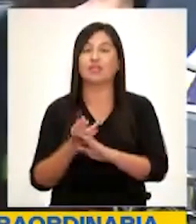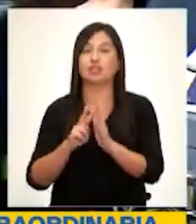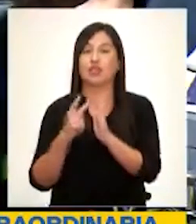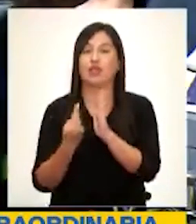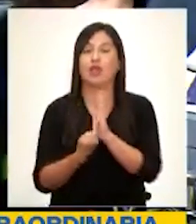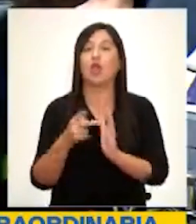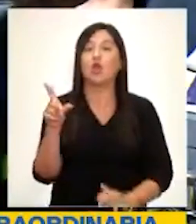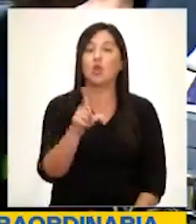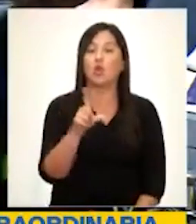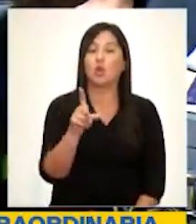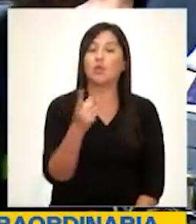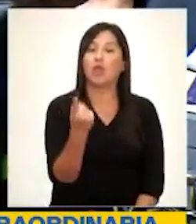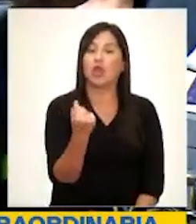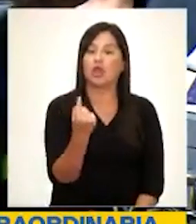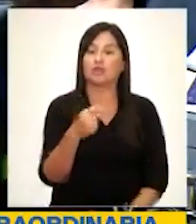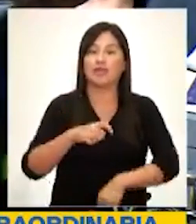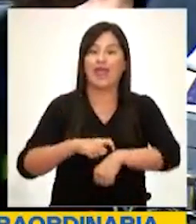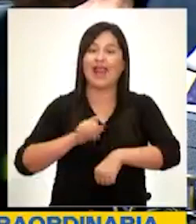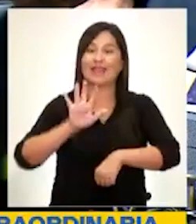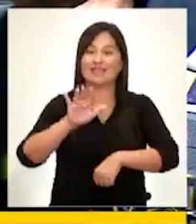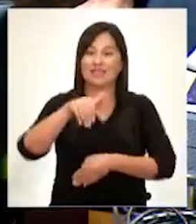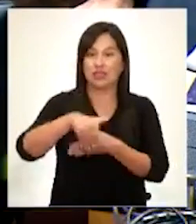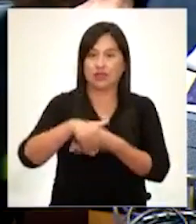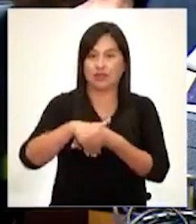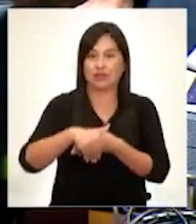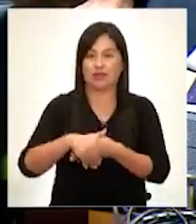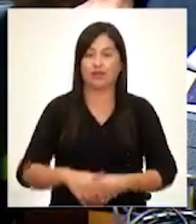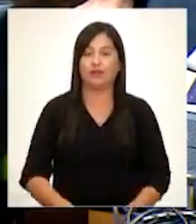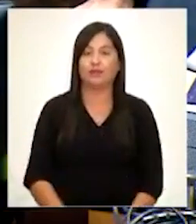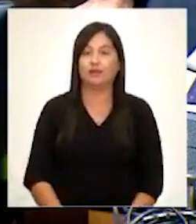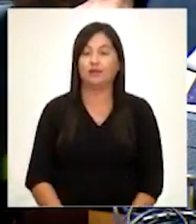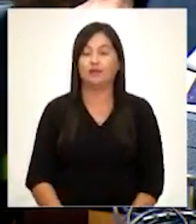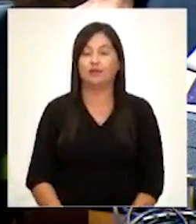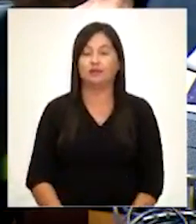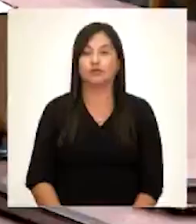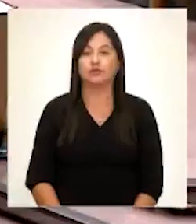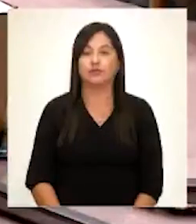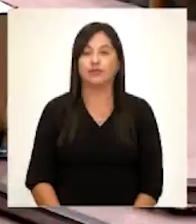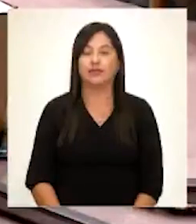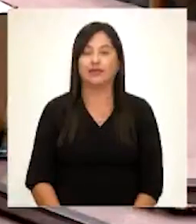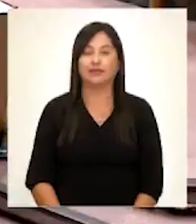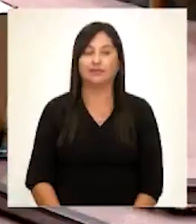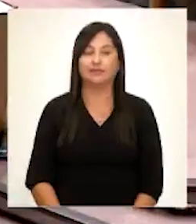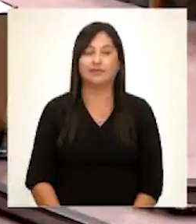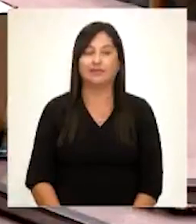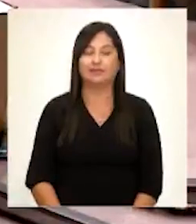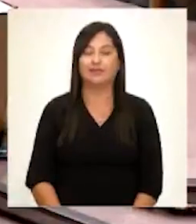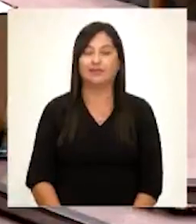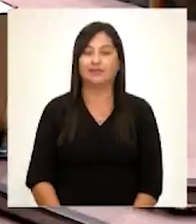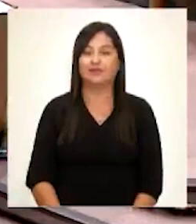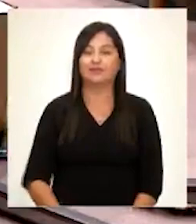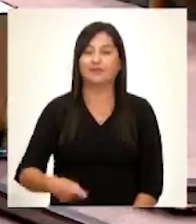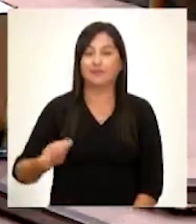Durante un año y las personas podrán postular si cumplen con varios requisitos como que el total de la deuda de consumo comercial sea seis veces superior